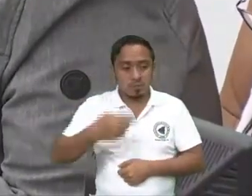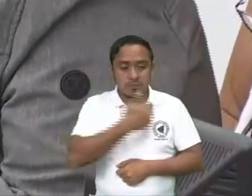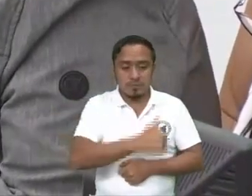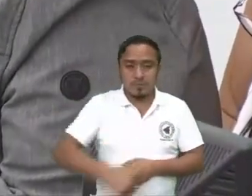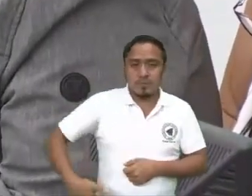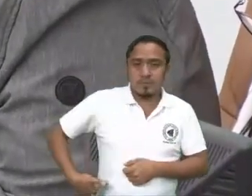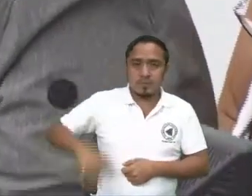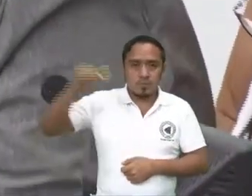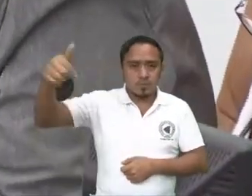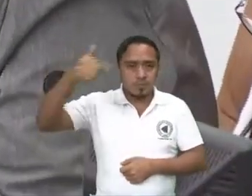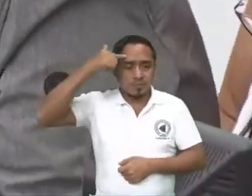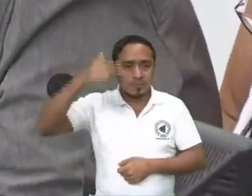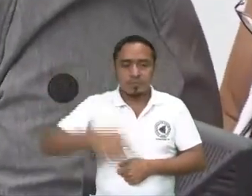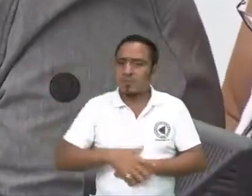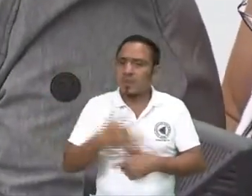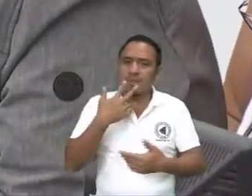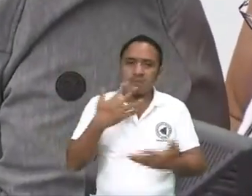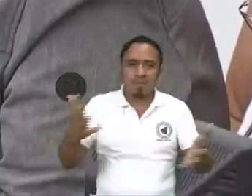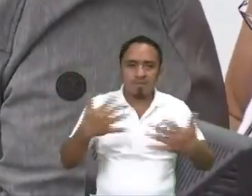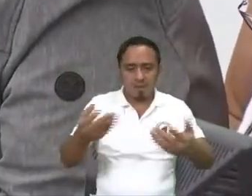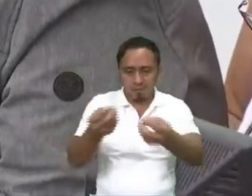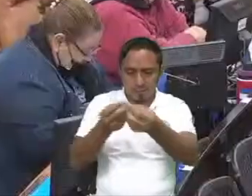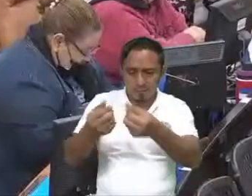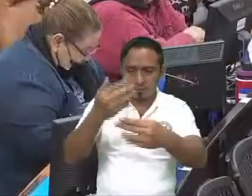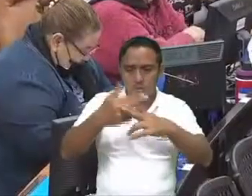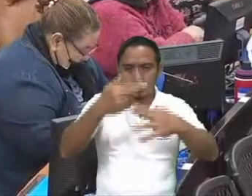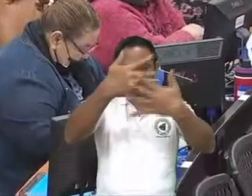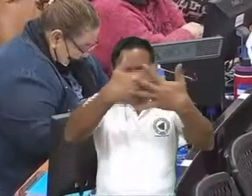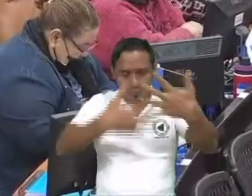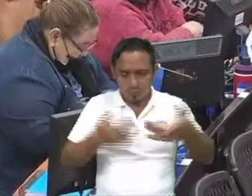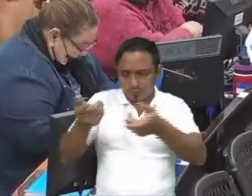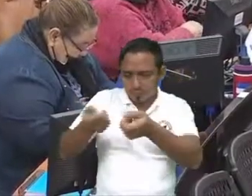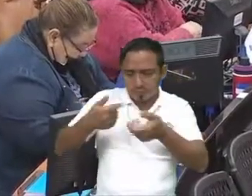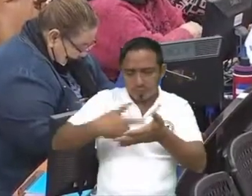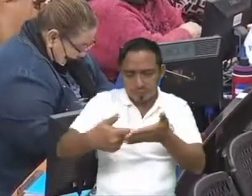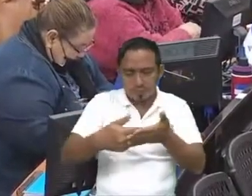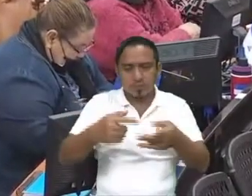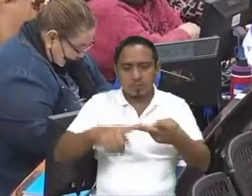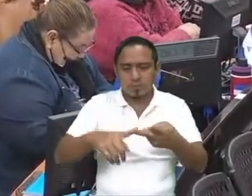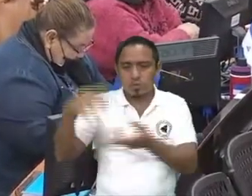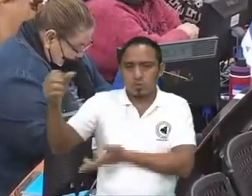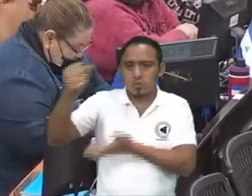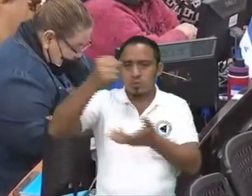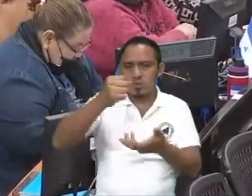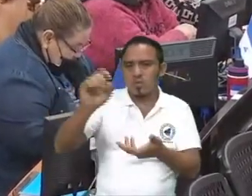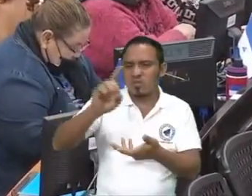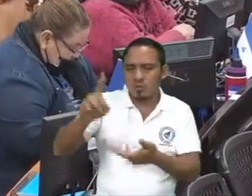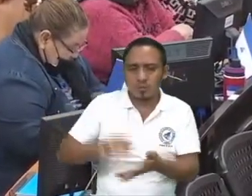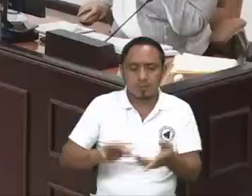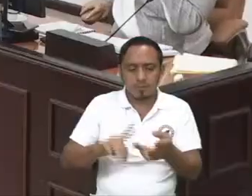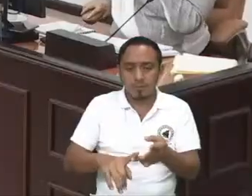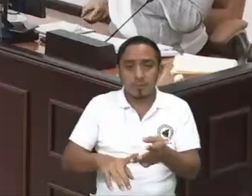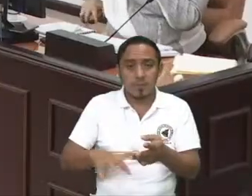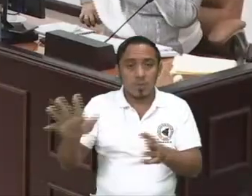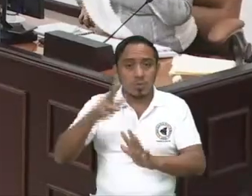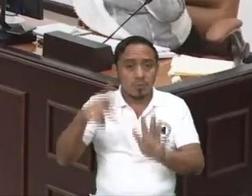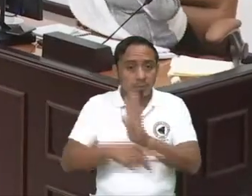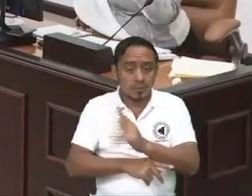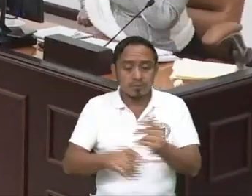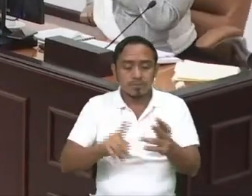pueblo nicaragüense. Advirtió que desde el 2018 a la fecha se han cancelado al menos